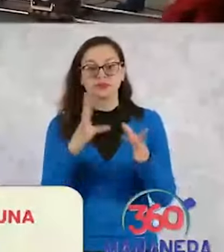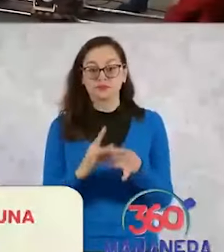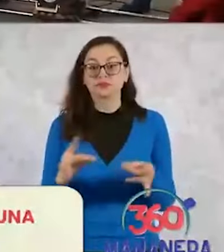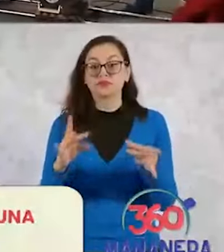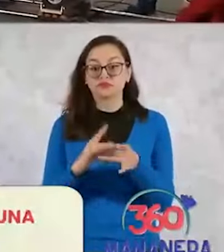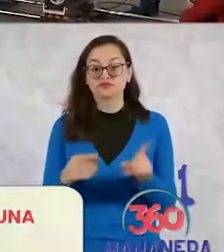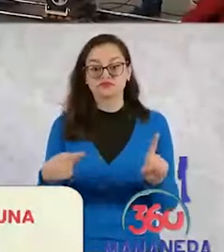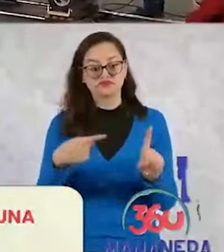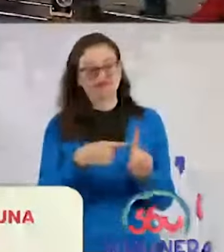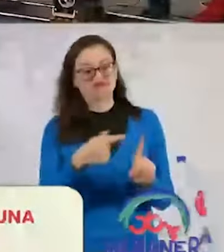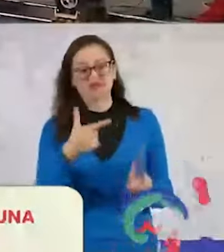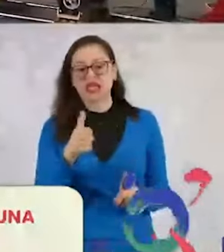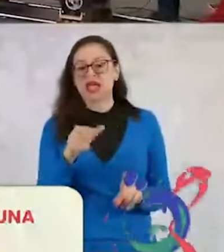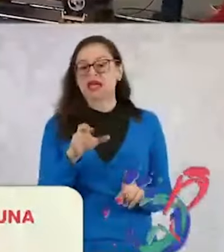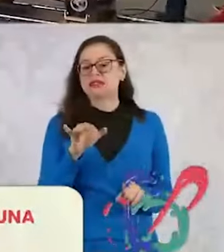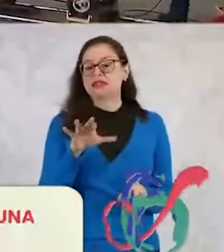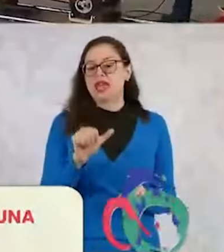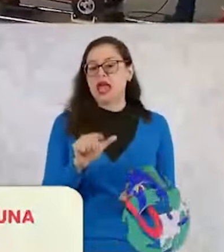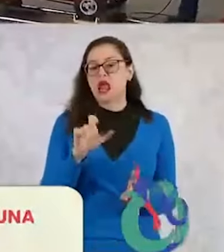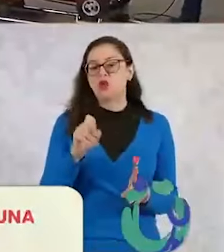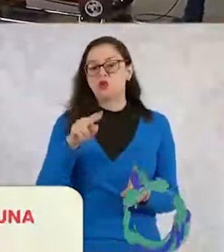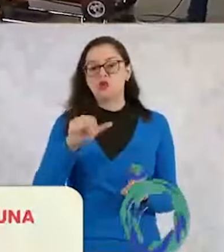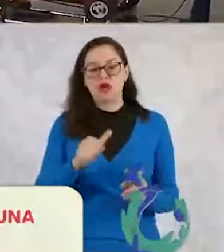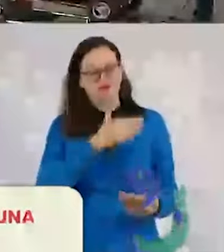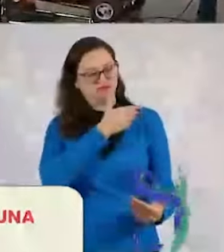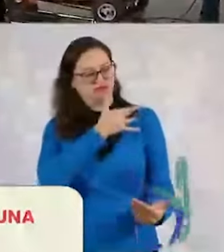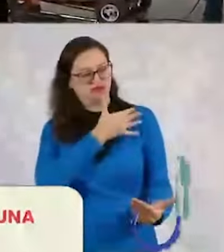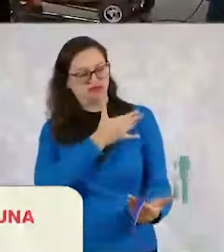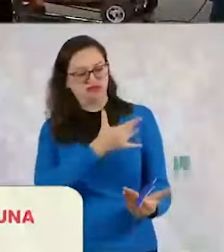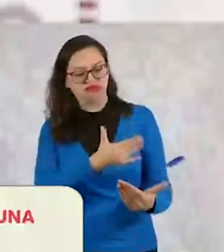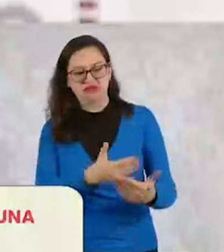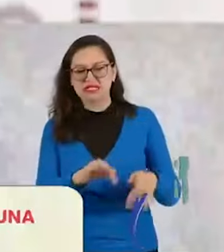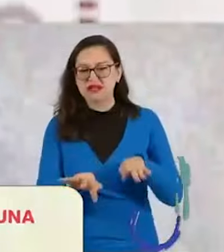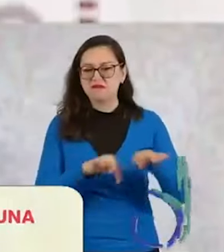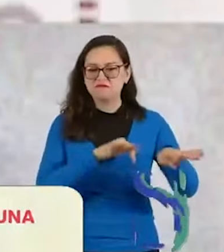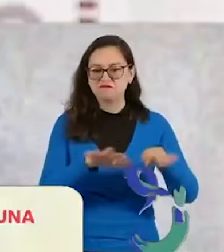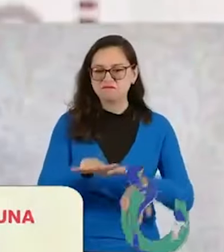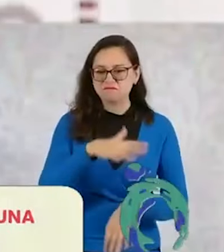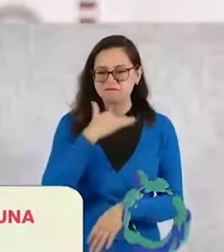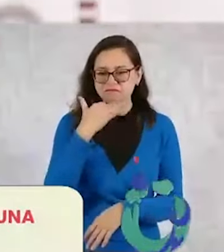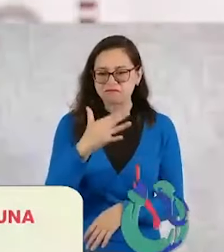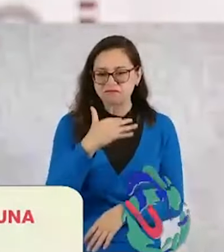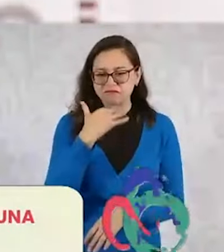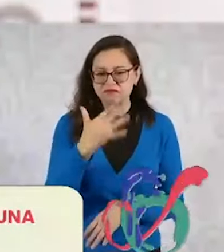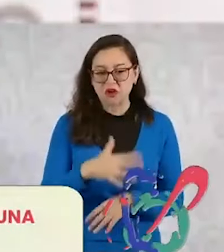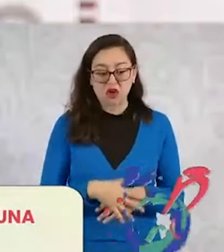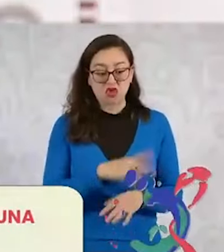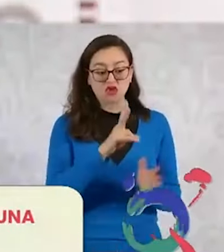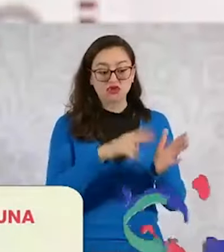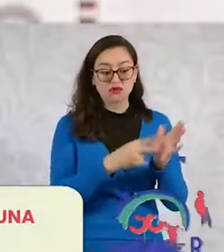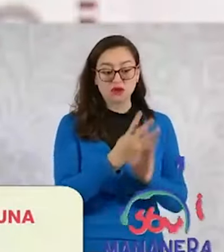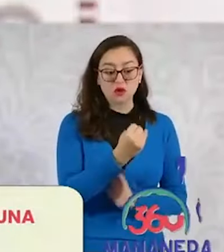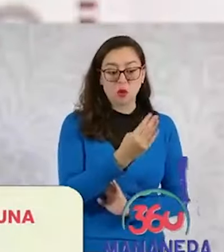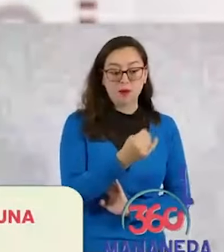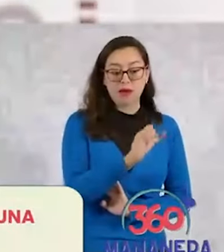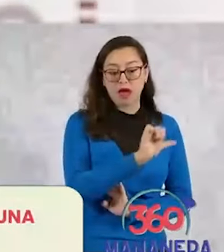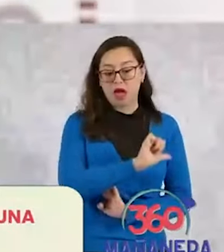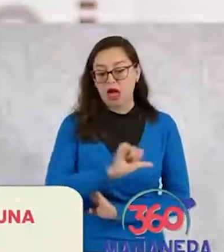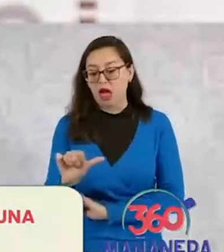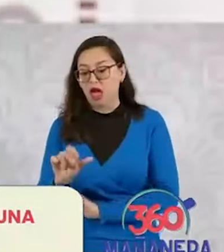de garcí Luna durante 200 a